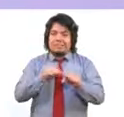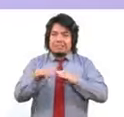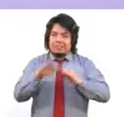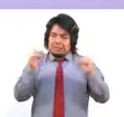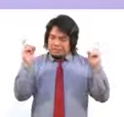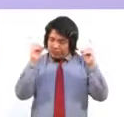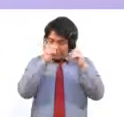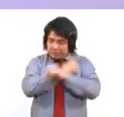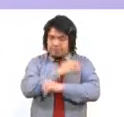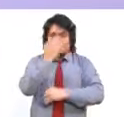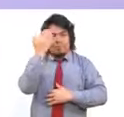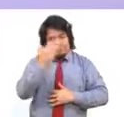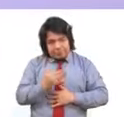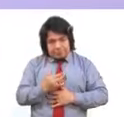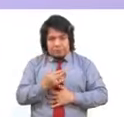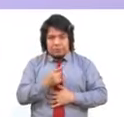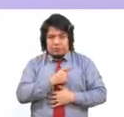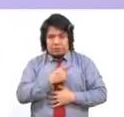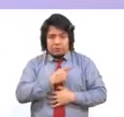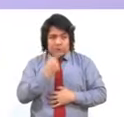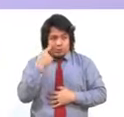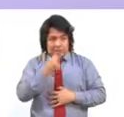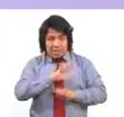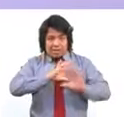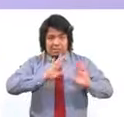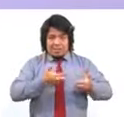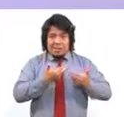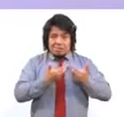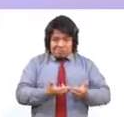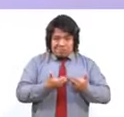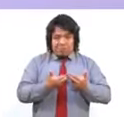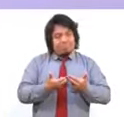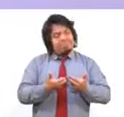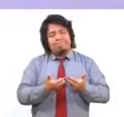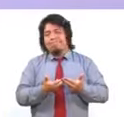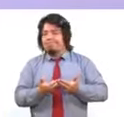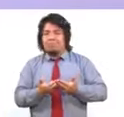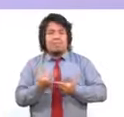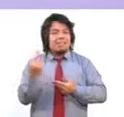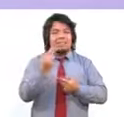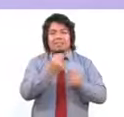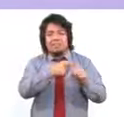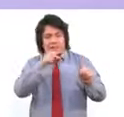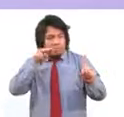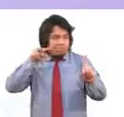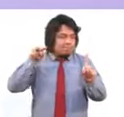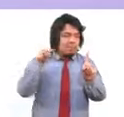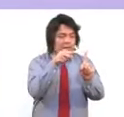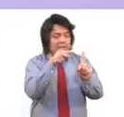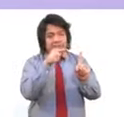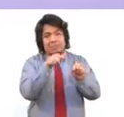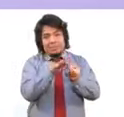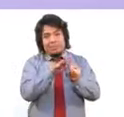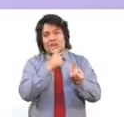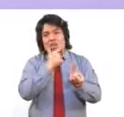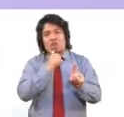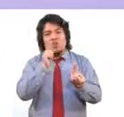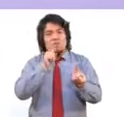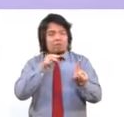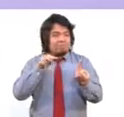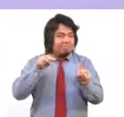aún no es suficiente para lograr la apartada perspectiva de género. Como diría